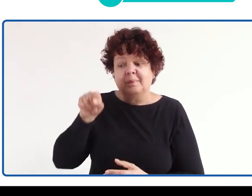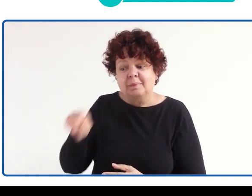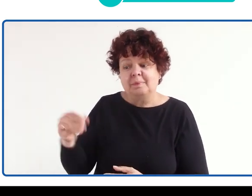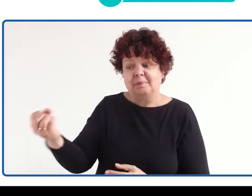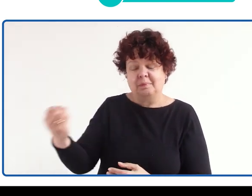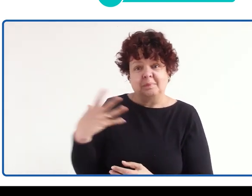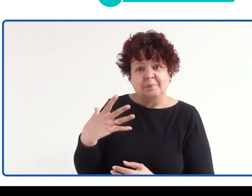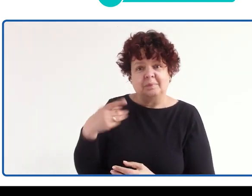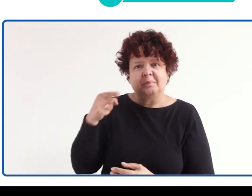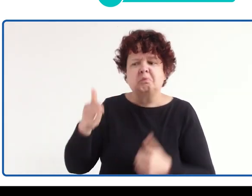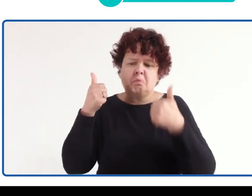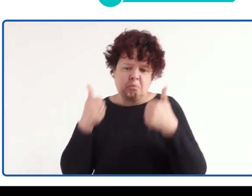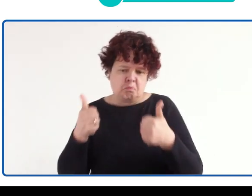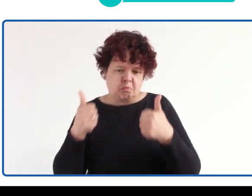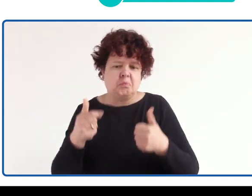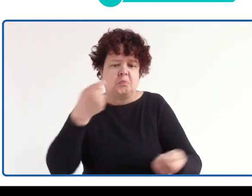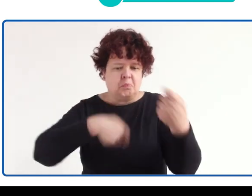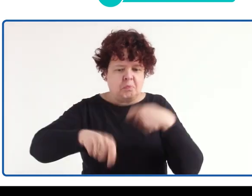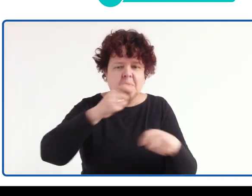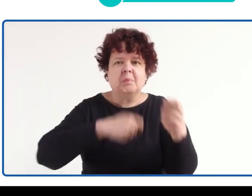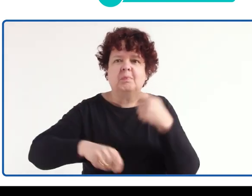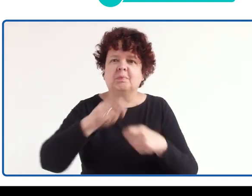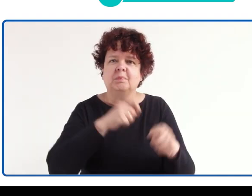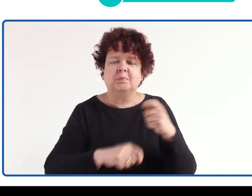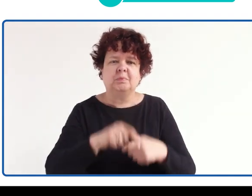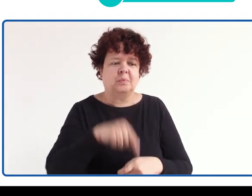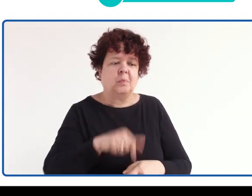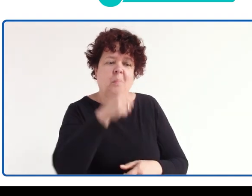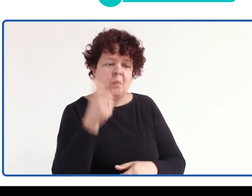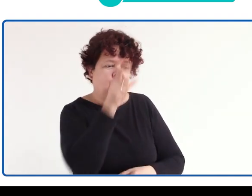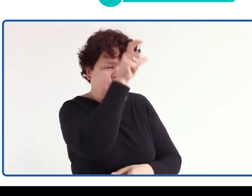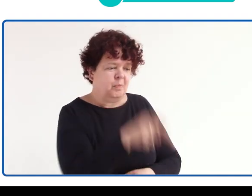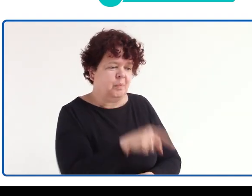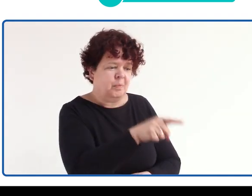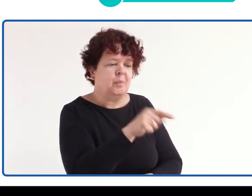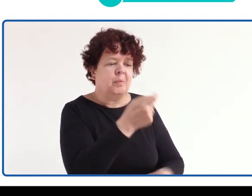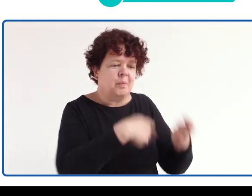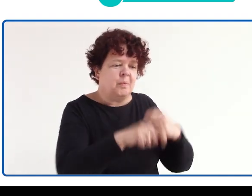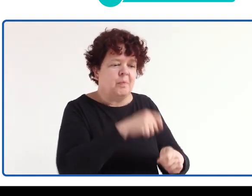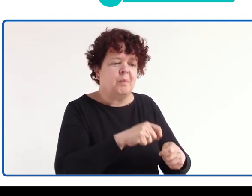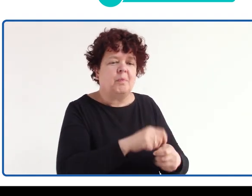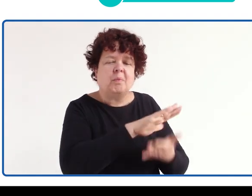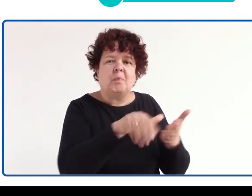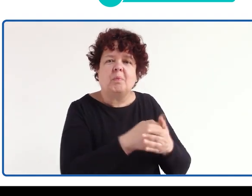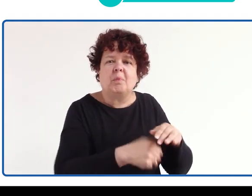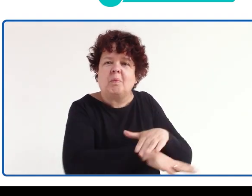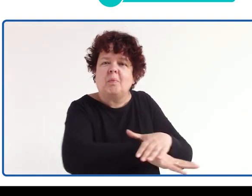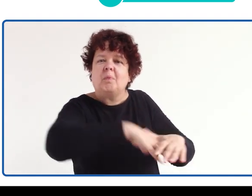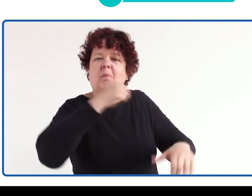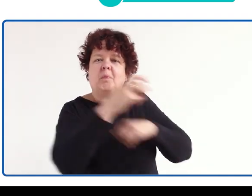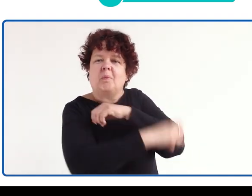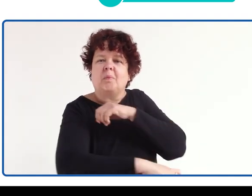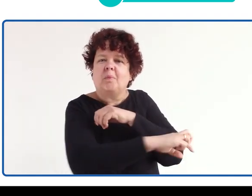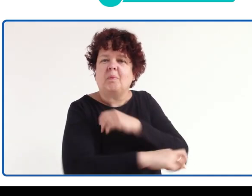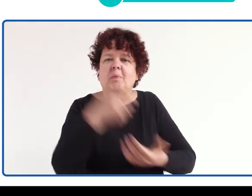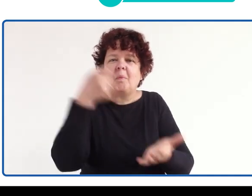Jorge nos dice que le va bien porque los vende a un negociante que exporta sus productos y le paga